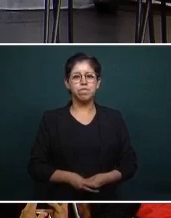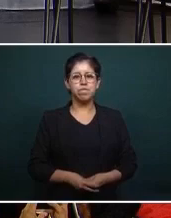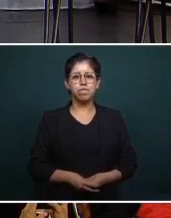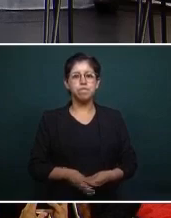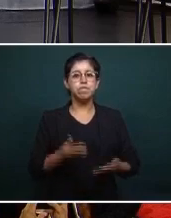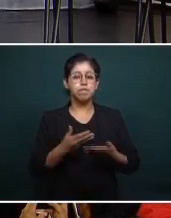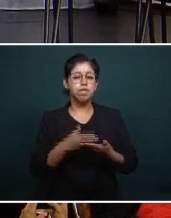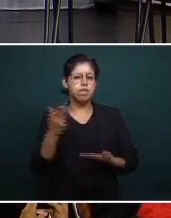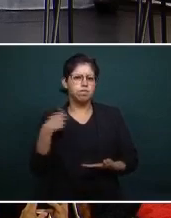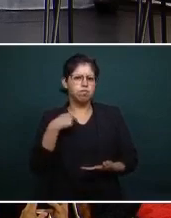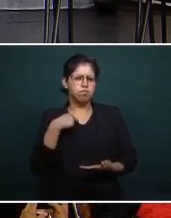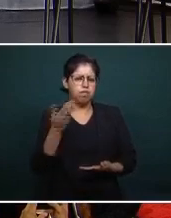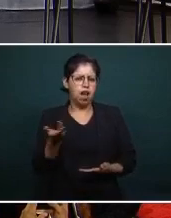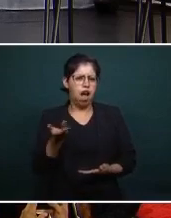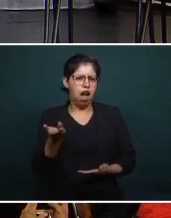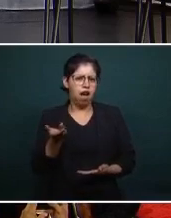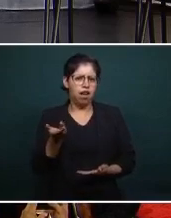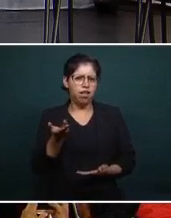realizamos